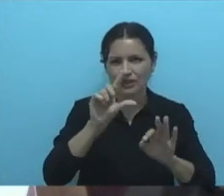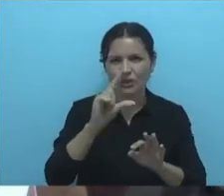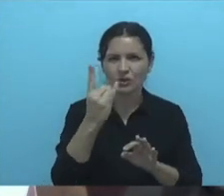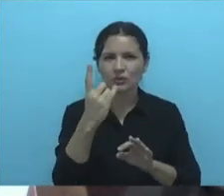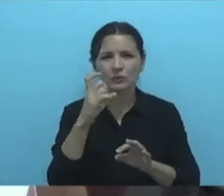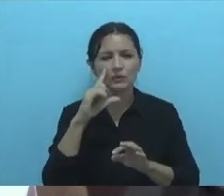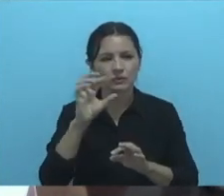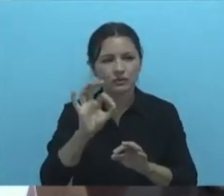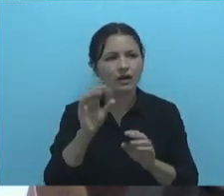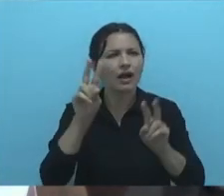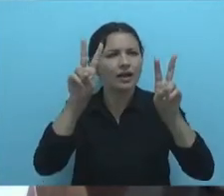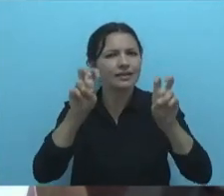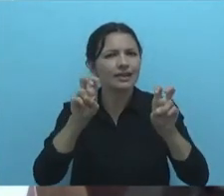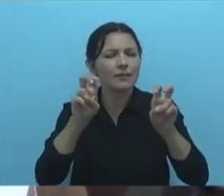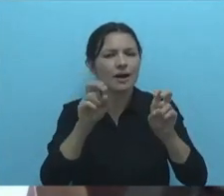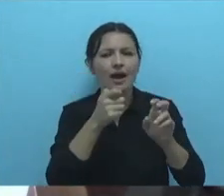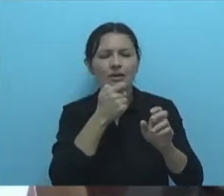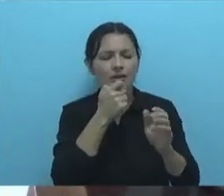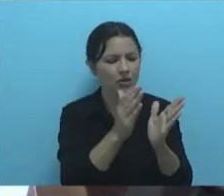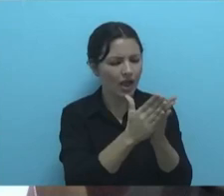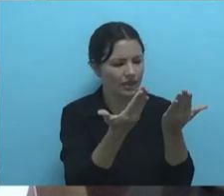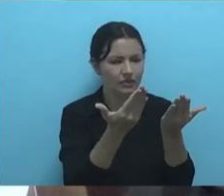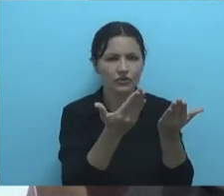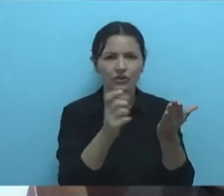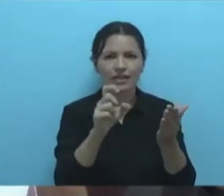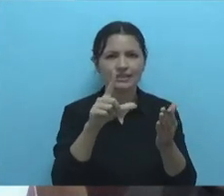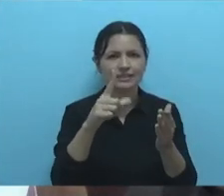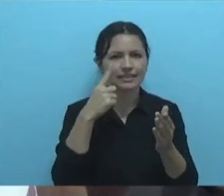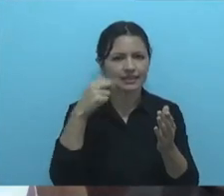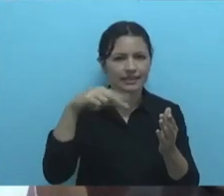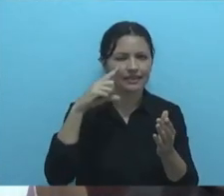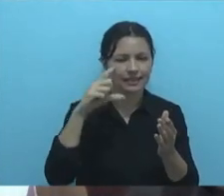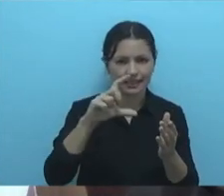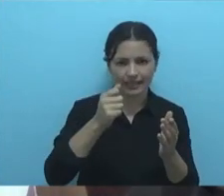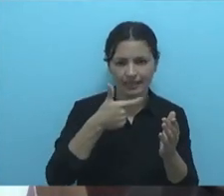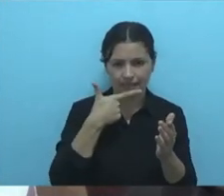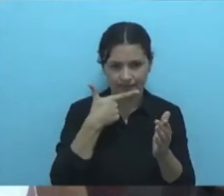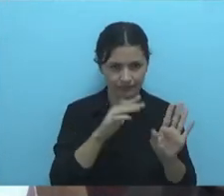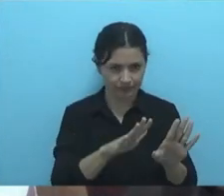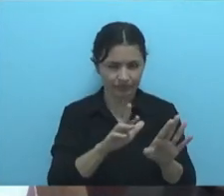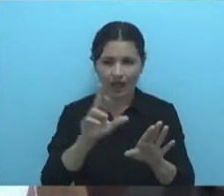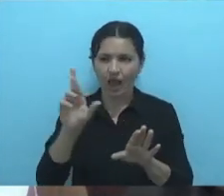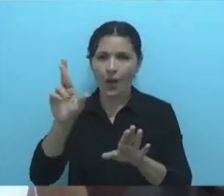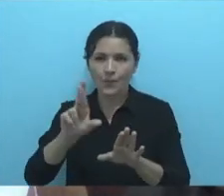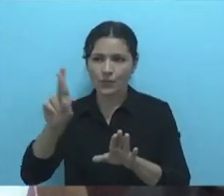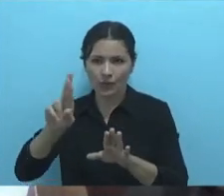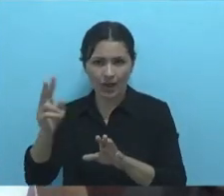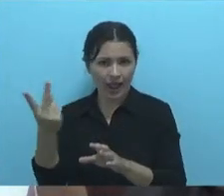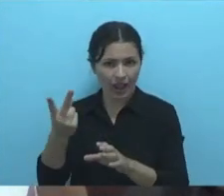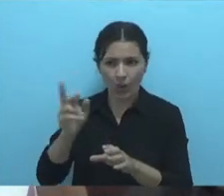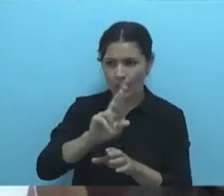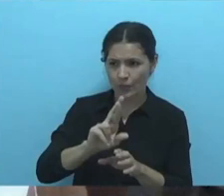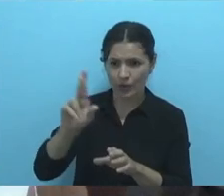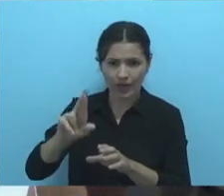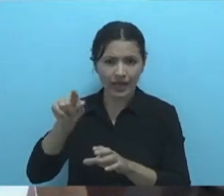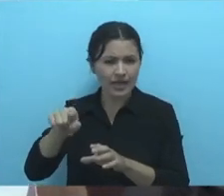con el tema de las historias clínicas porque Qué hace a ver si hablamos de la capacitación estas dos mujeres asesinas que mataron al chiquito